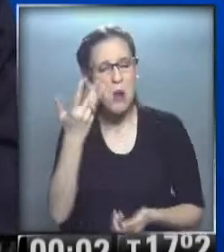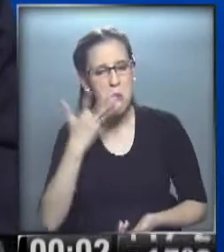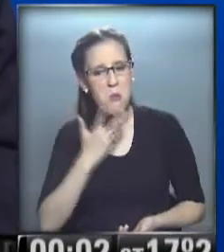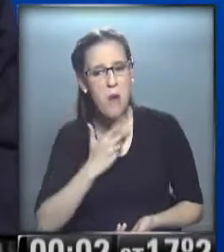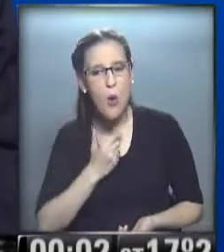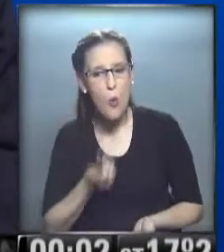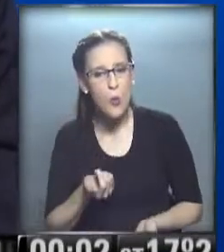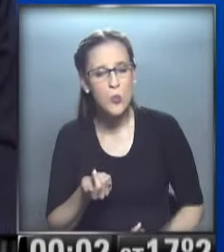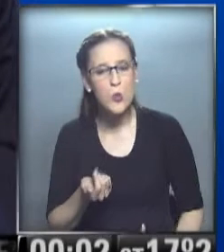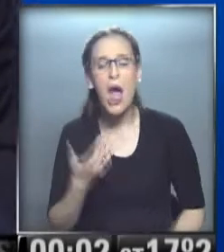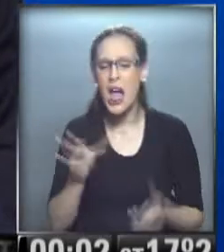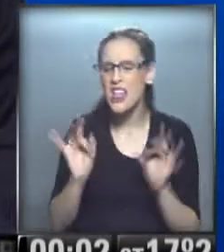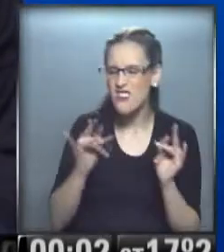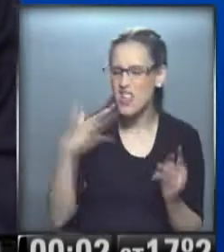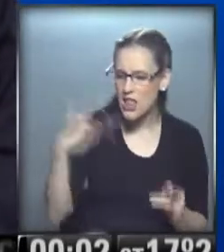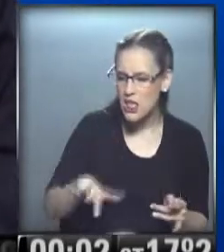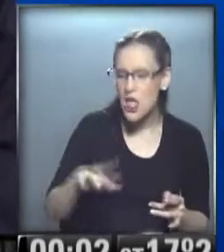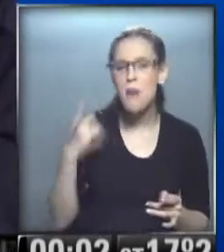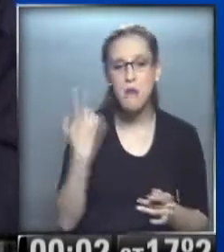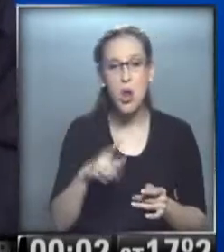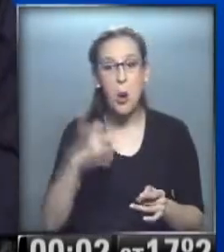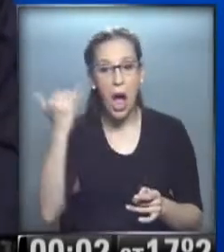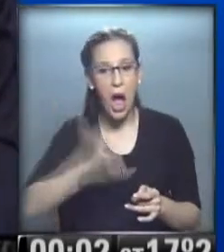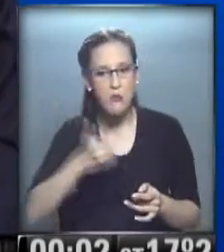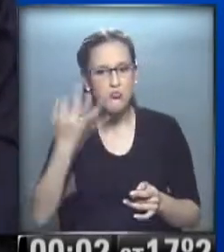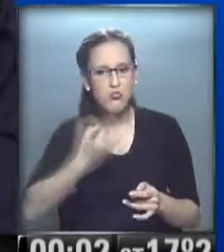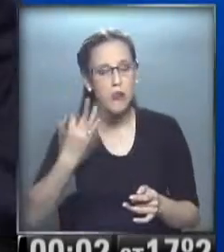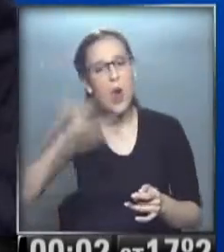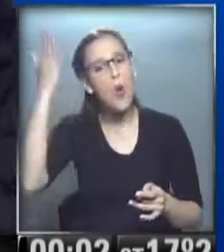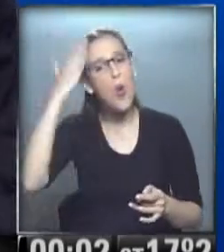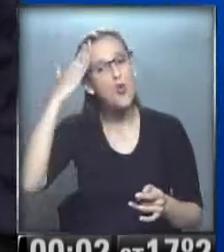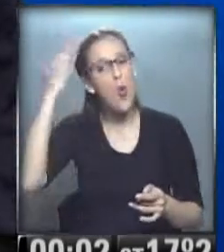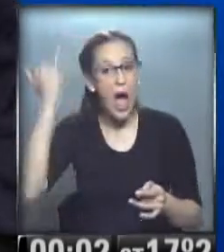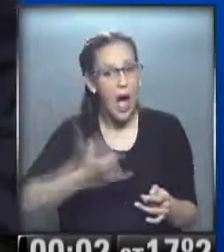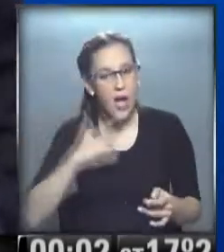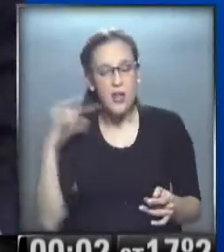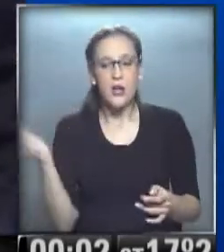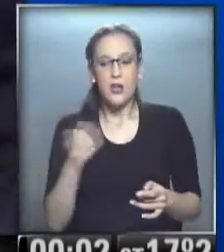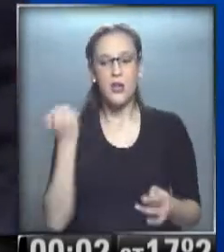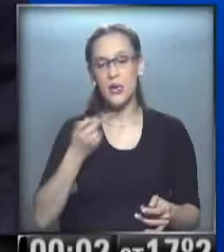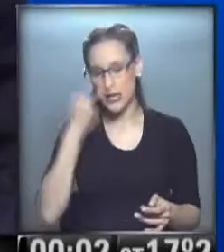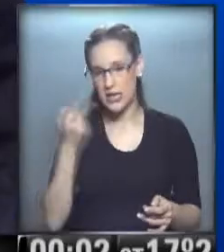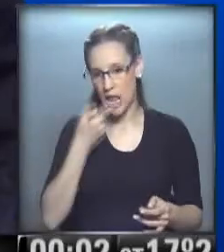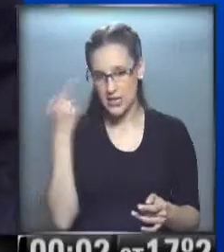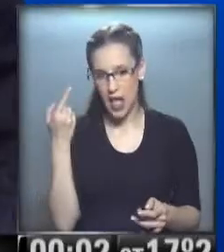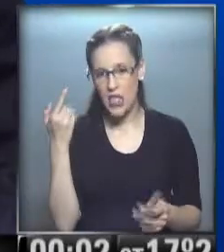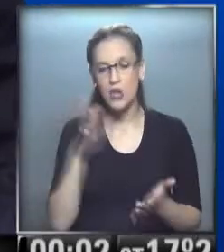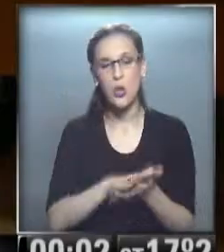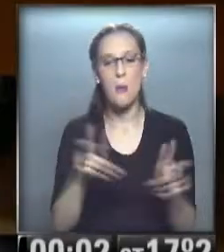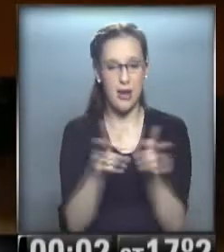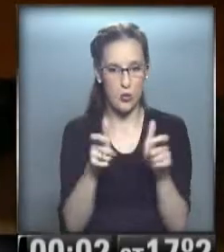cuesta entenderlo, pero eso ha sido un mercado realmente grande y culturalmente es verdaderamente interesante lo que se logra con este